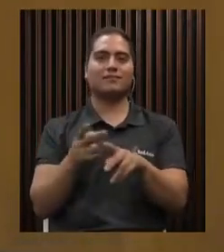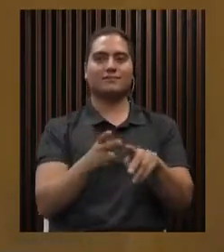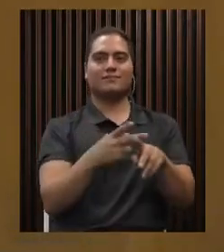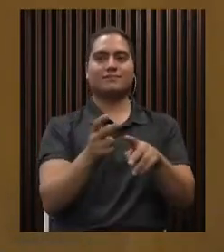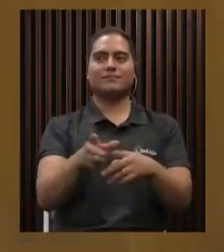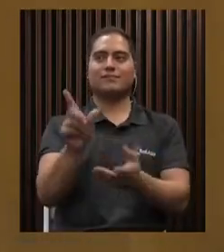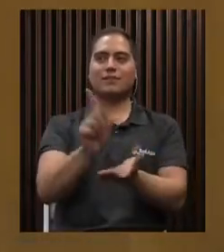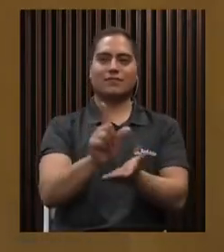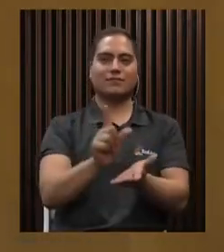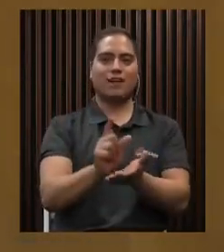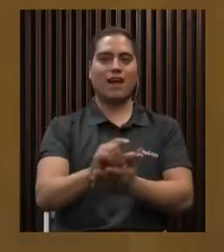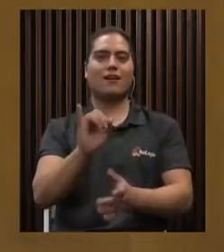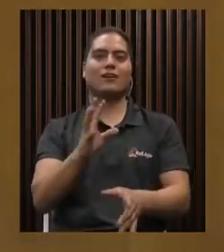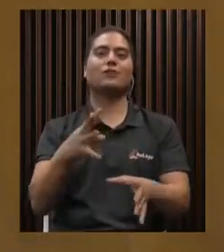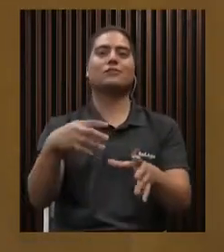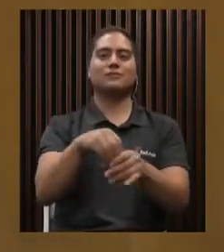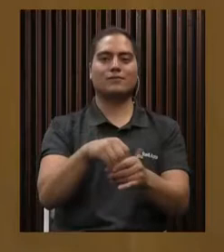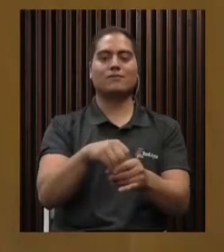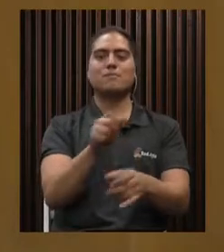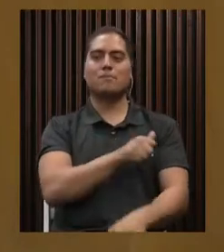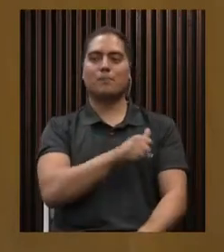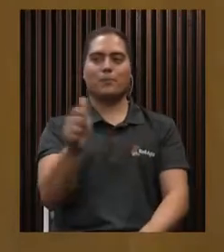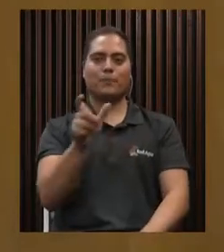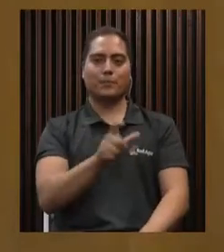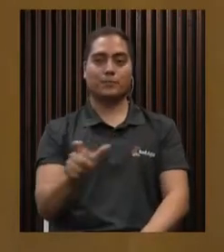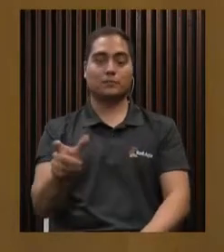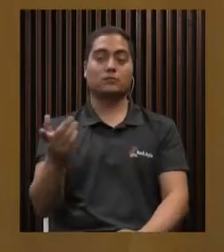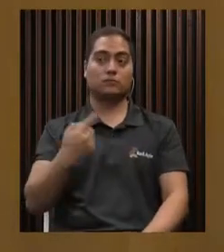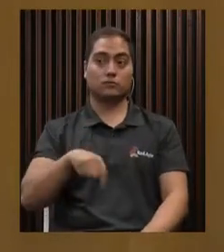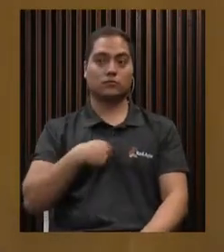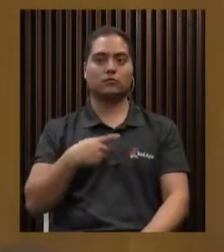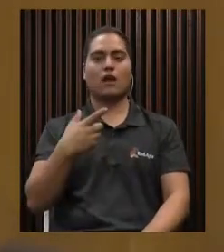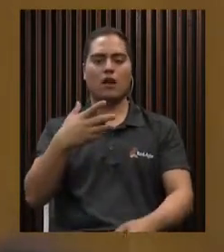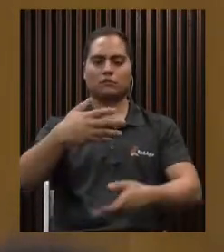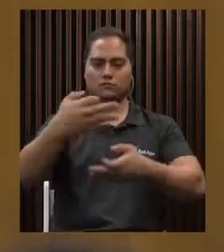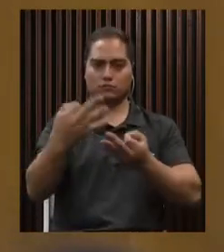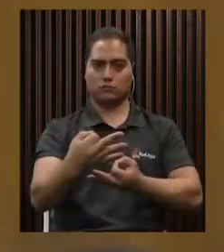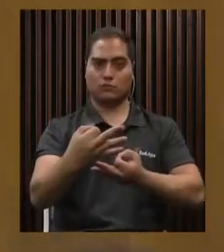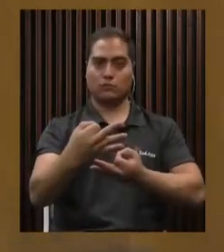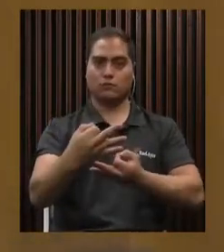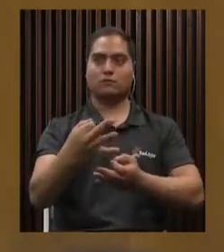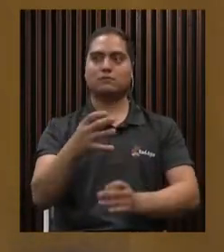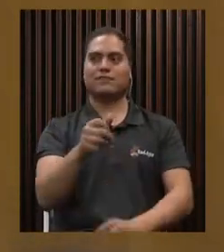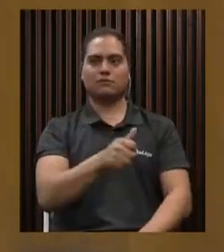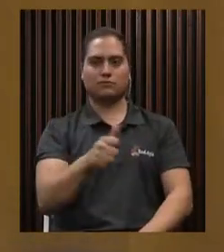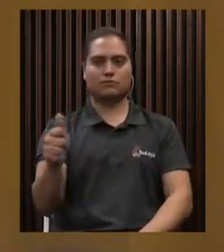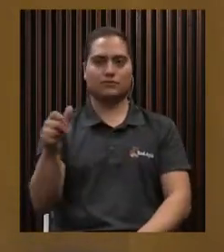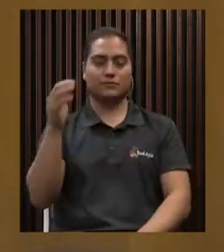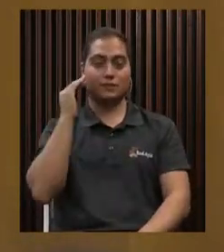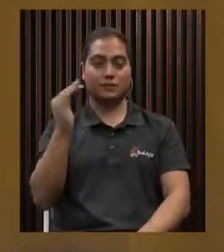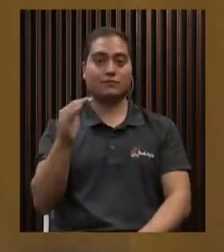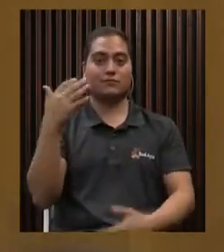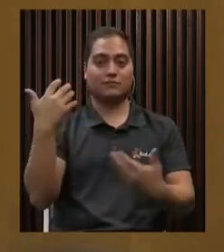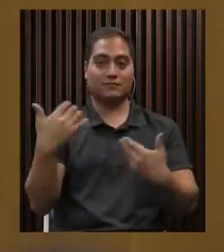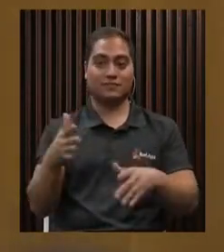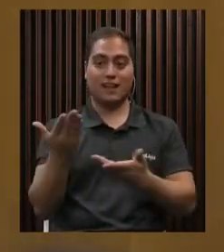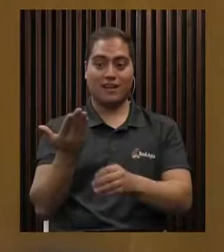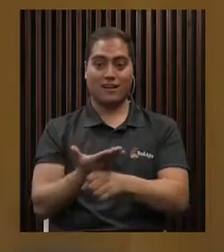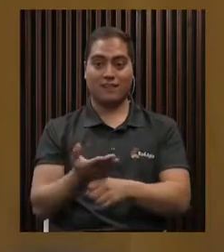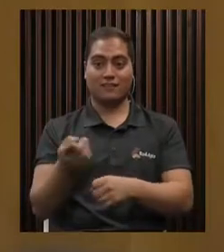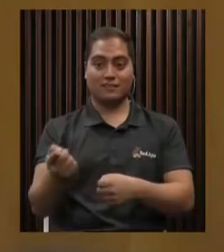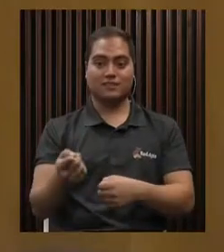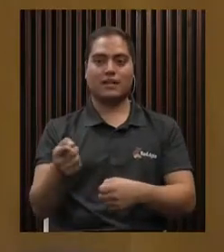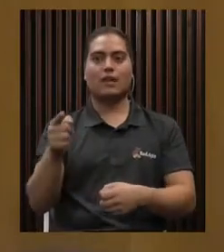todos, para así asegurarnos de que todos los niños que ya estaban ahí pudiesen entender lo que ahí sucedía